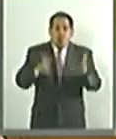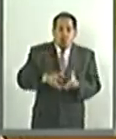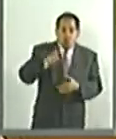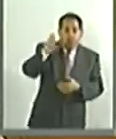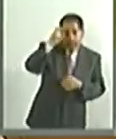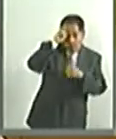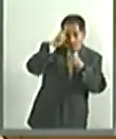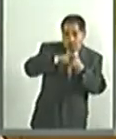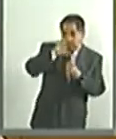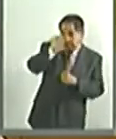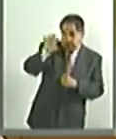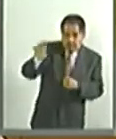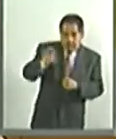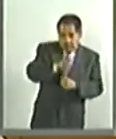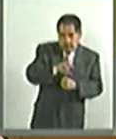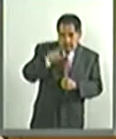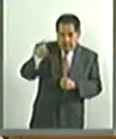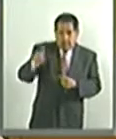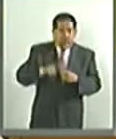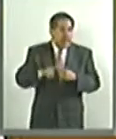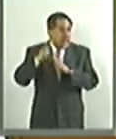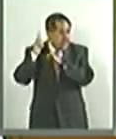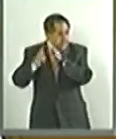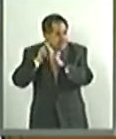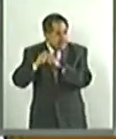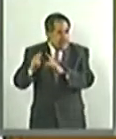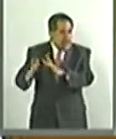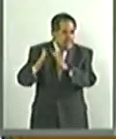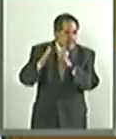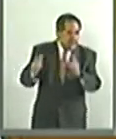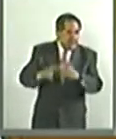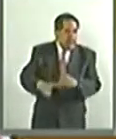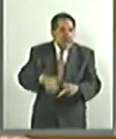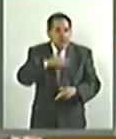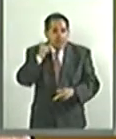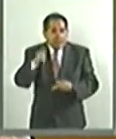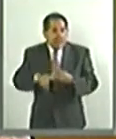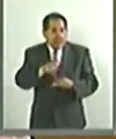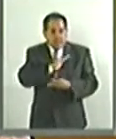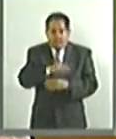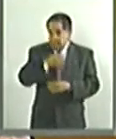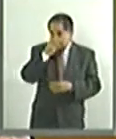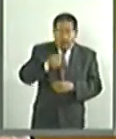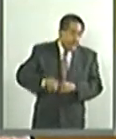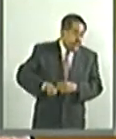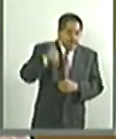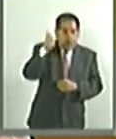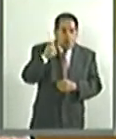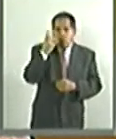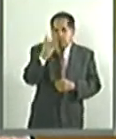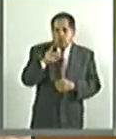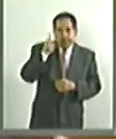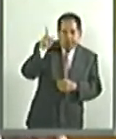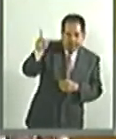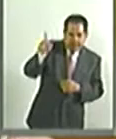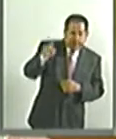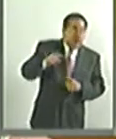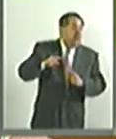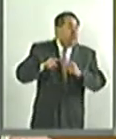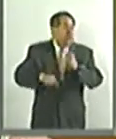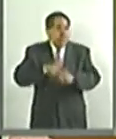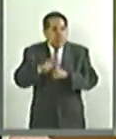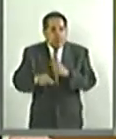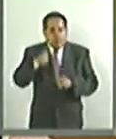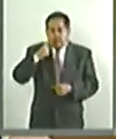europeos situados en Grecia, Francia, Alemania y España. Posteriormente, y bien lo decía